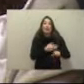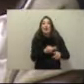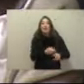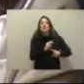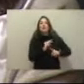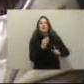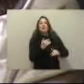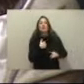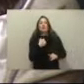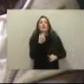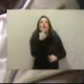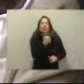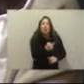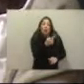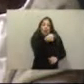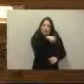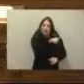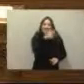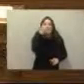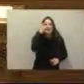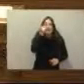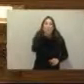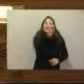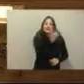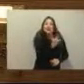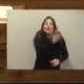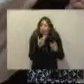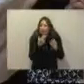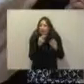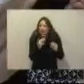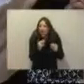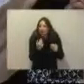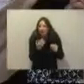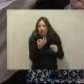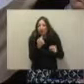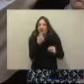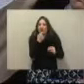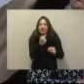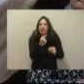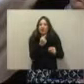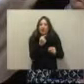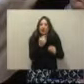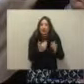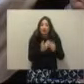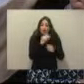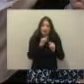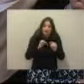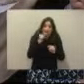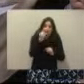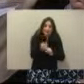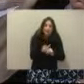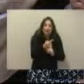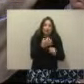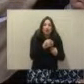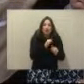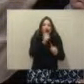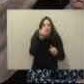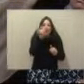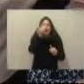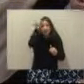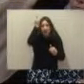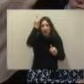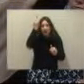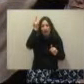pero yo le digo que sí, consejera. Sí, sí lo sabían. Para la próxima vez, aspire a nota en